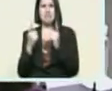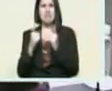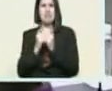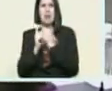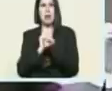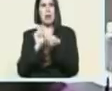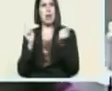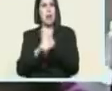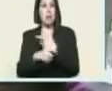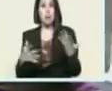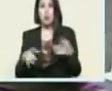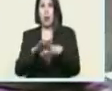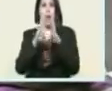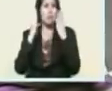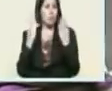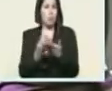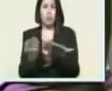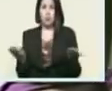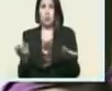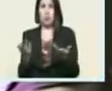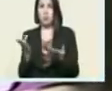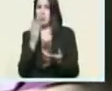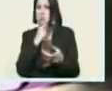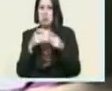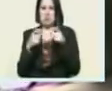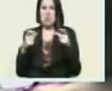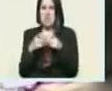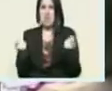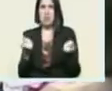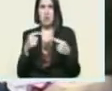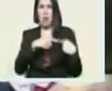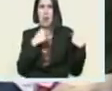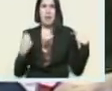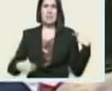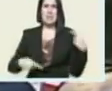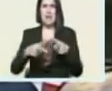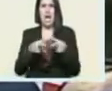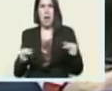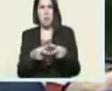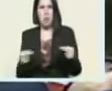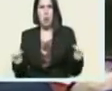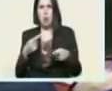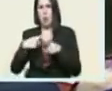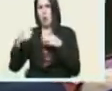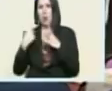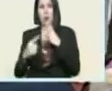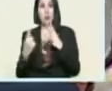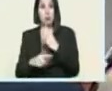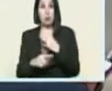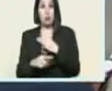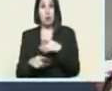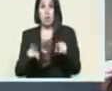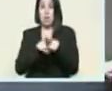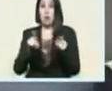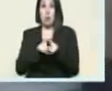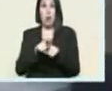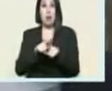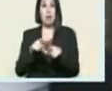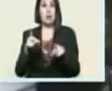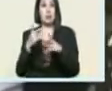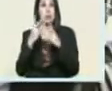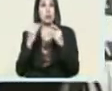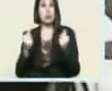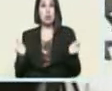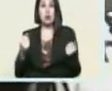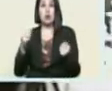sustituida, como está pasando en el mundo entero en general, en la China, en Japón y en otros lugares del mundo. Creo que es la solución de fondo, porque esta gente